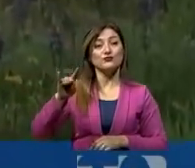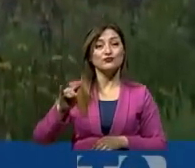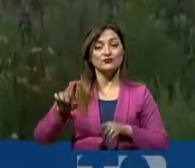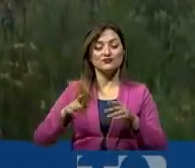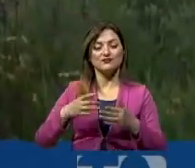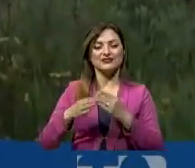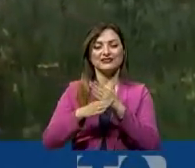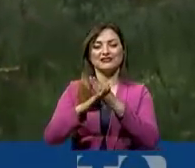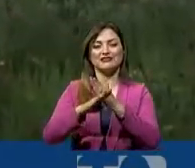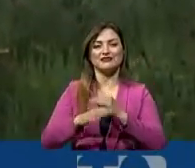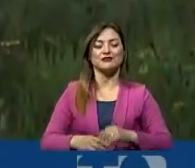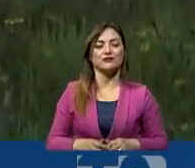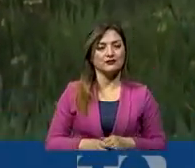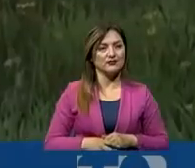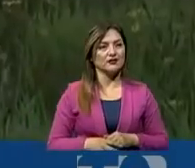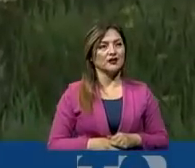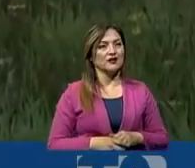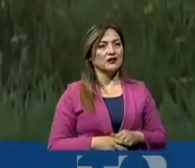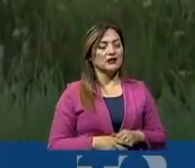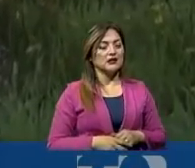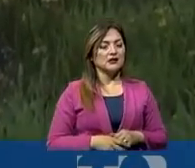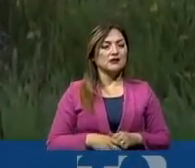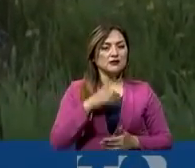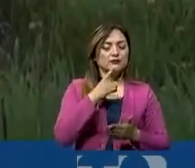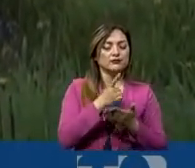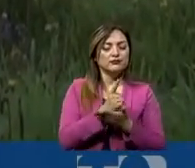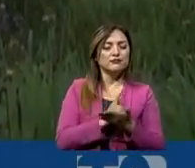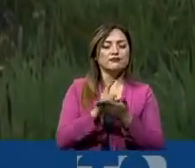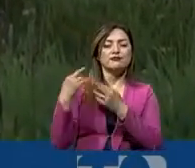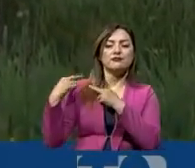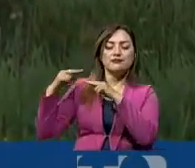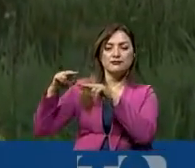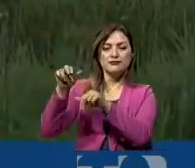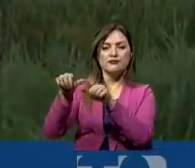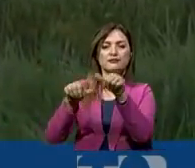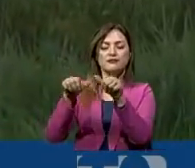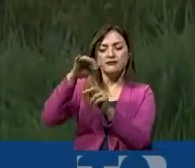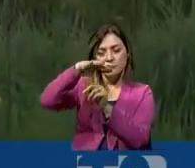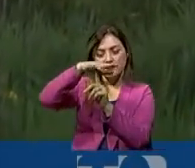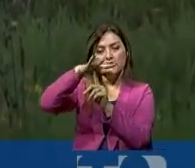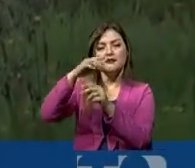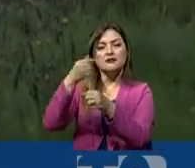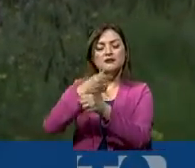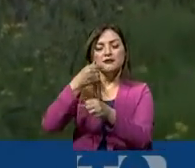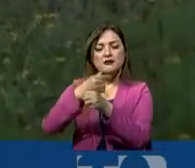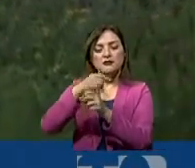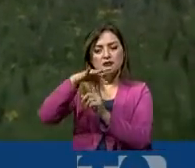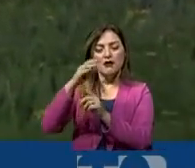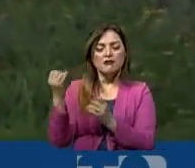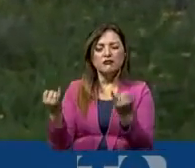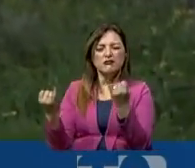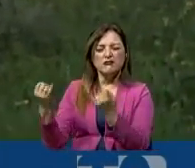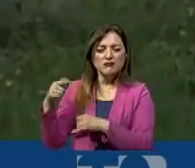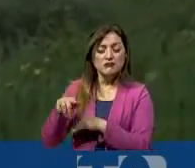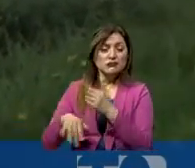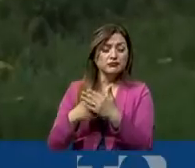algún tipo de restricción. Seguramente esto va a diseñar, eso le corresponde a la administración del parque, a la gerencia de parques y jardines, y creo que es